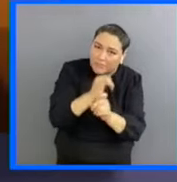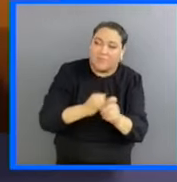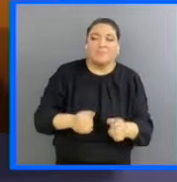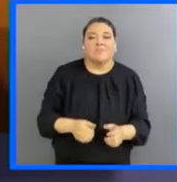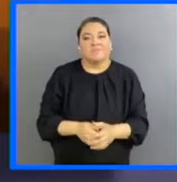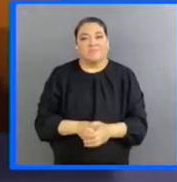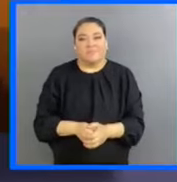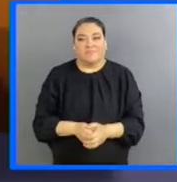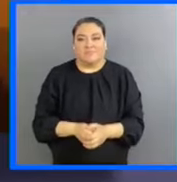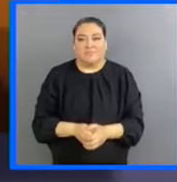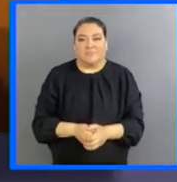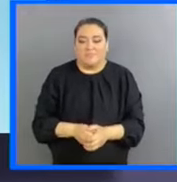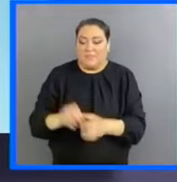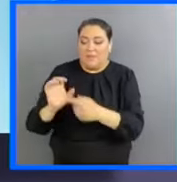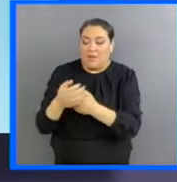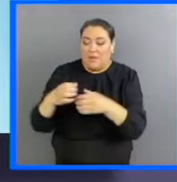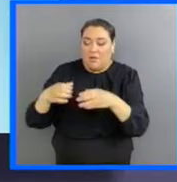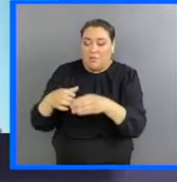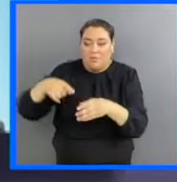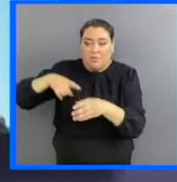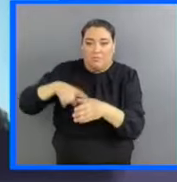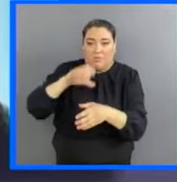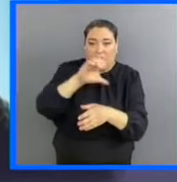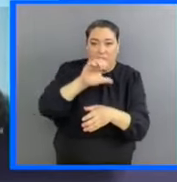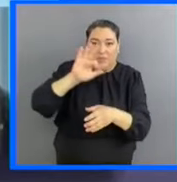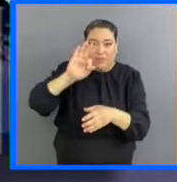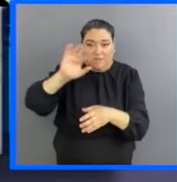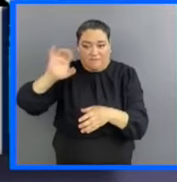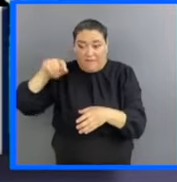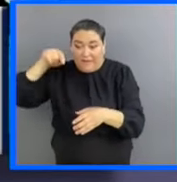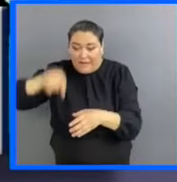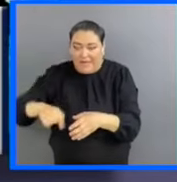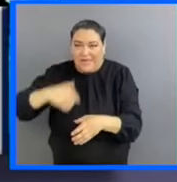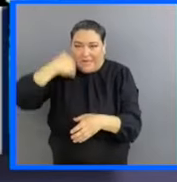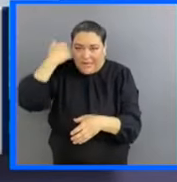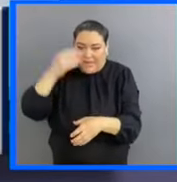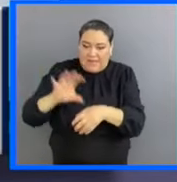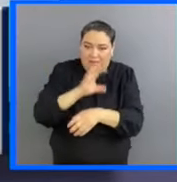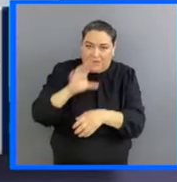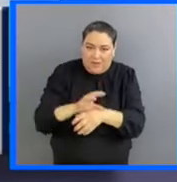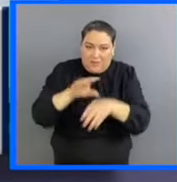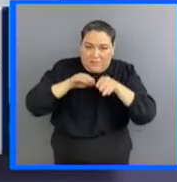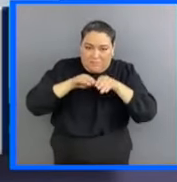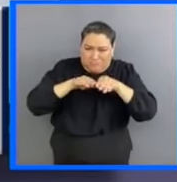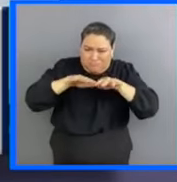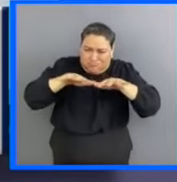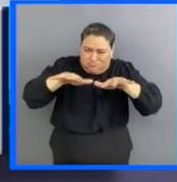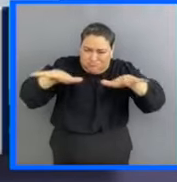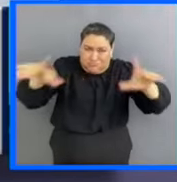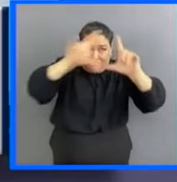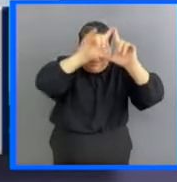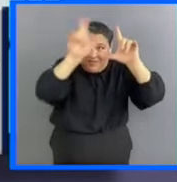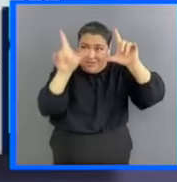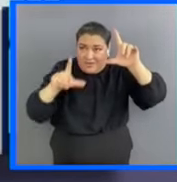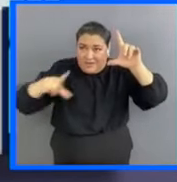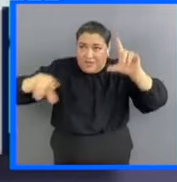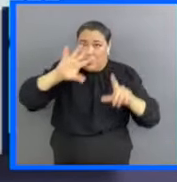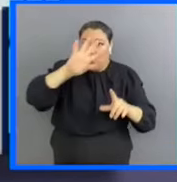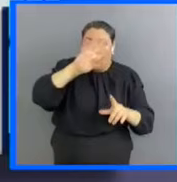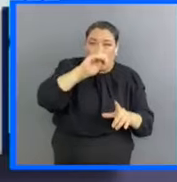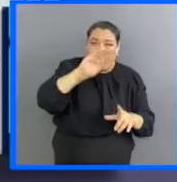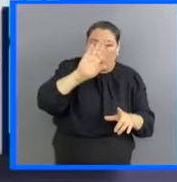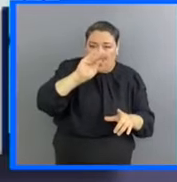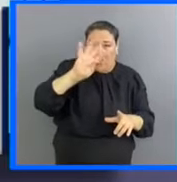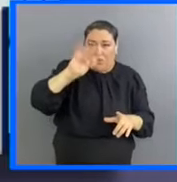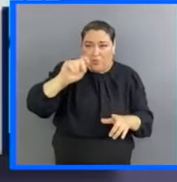La Comisión Federal de Electricidad pretende dotar de energía eléctrica al 99.9% de la población mexicana